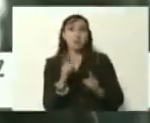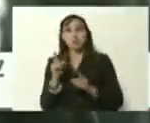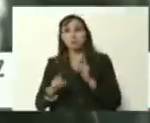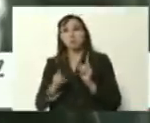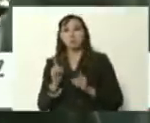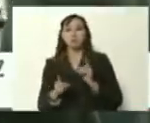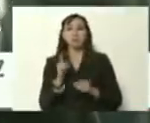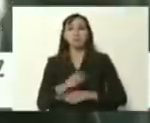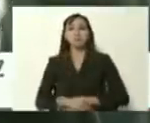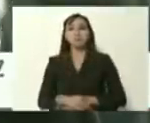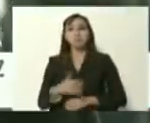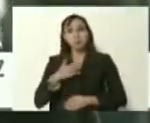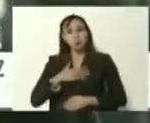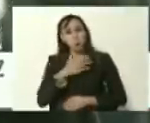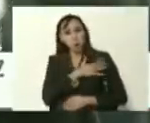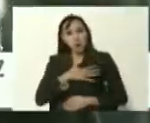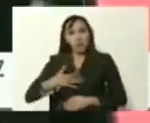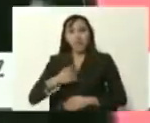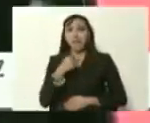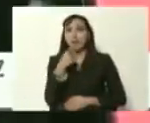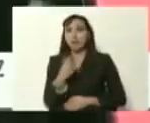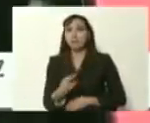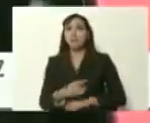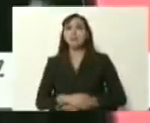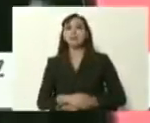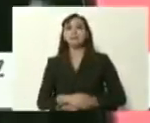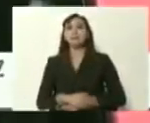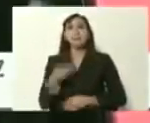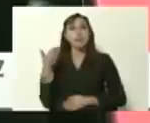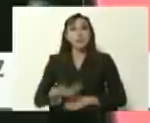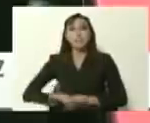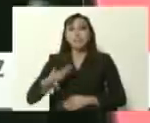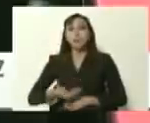Entonces, nada, yo quería era hacer énfasis en eso, en